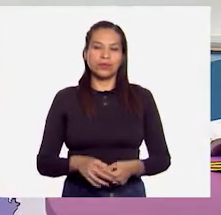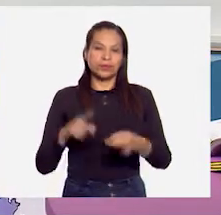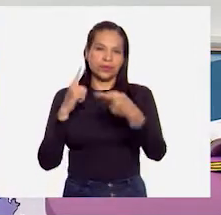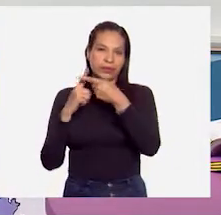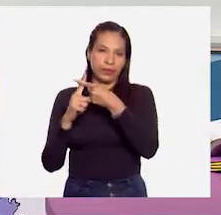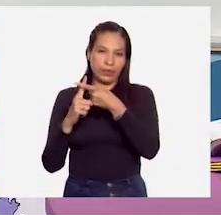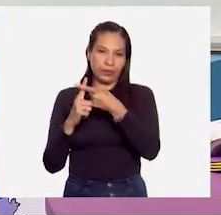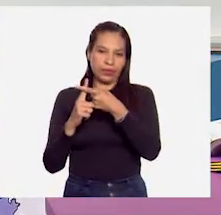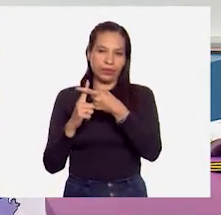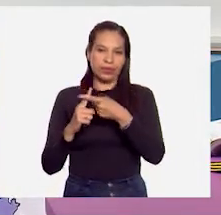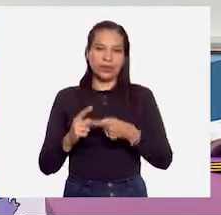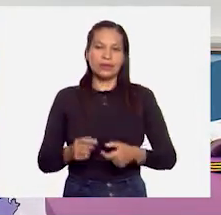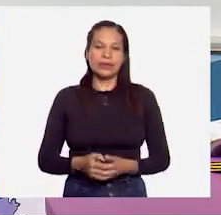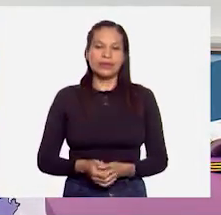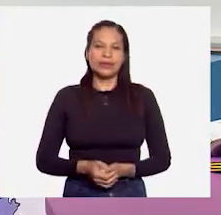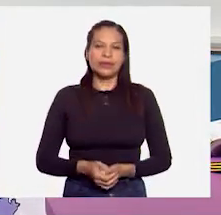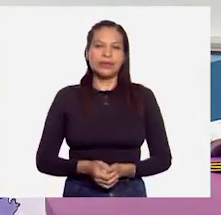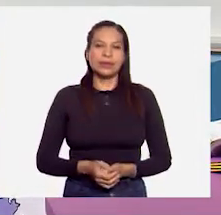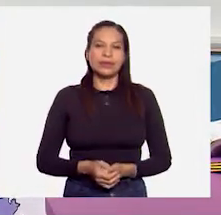más